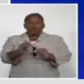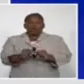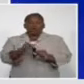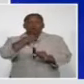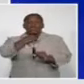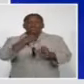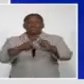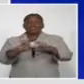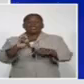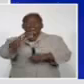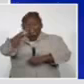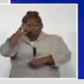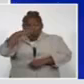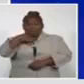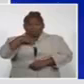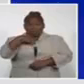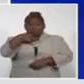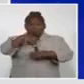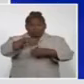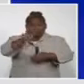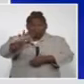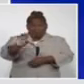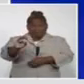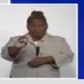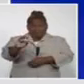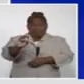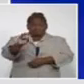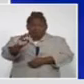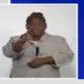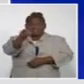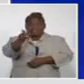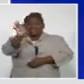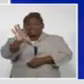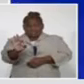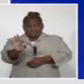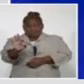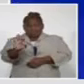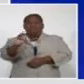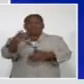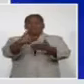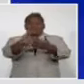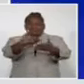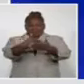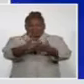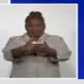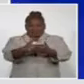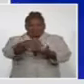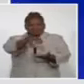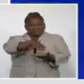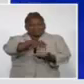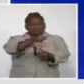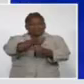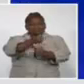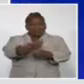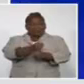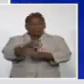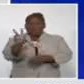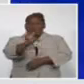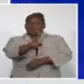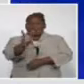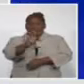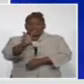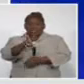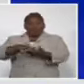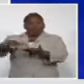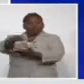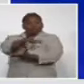tenemos hoy. De estos 40, hay 18 que son eventos institucionales y 22 que son eventos comunitarios.